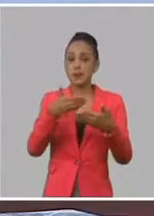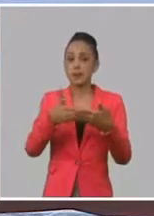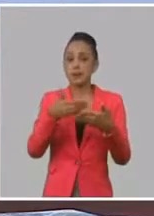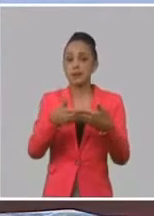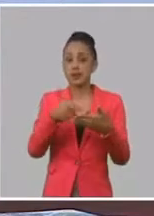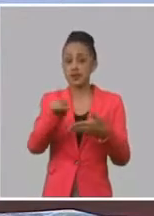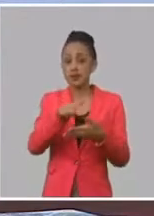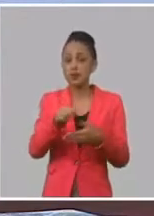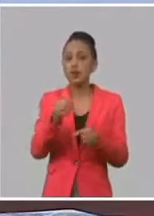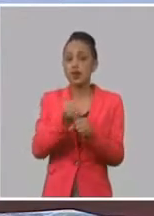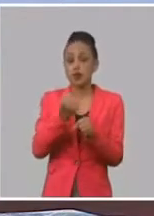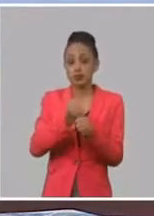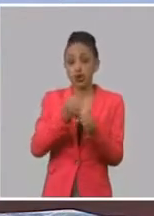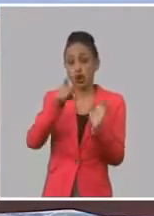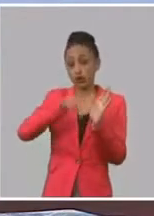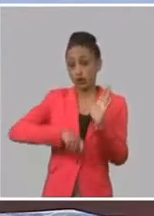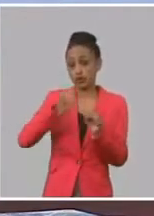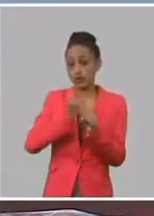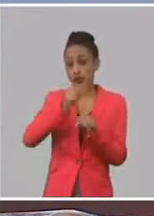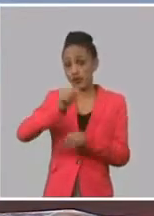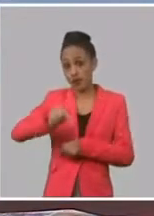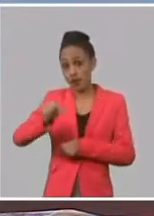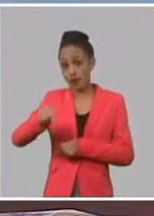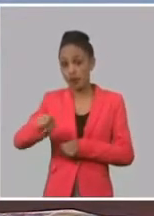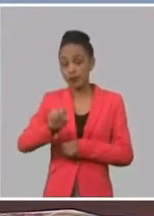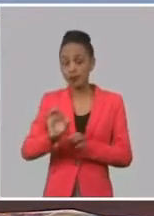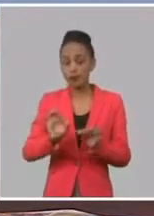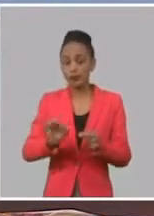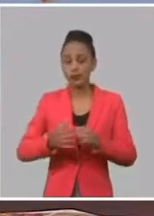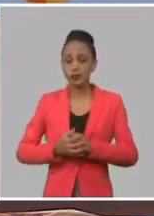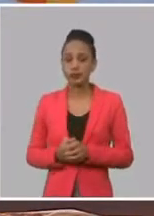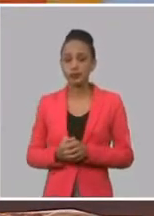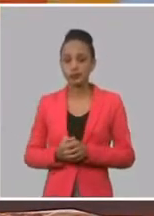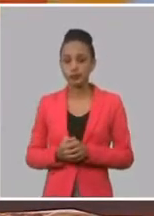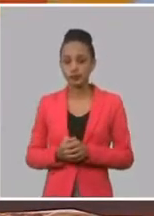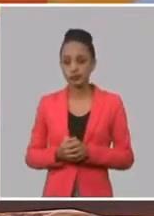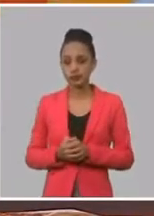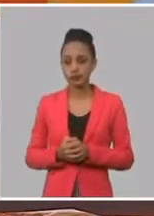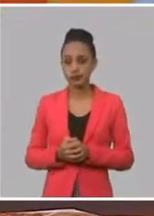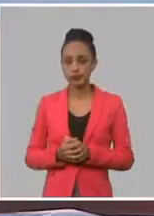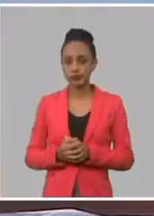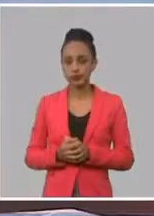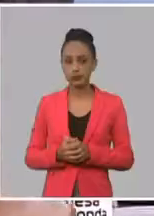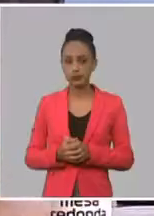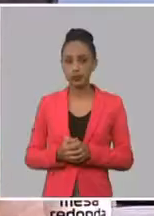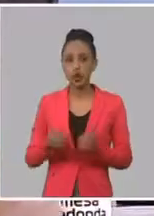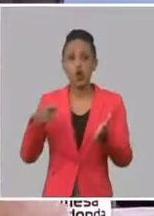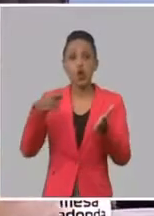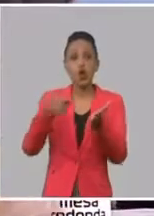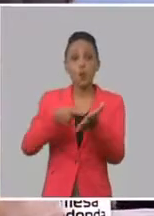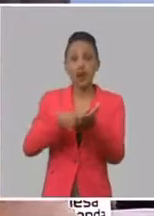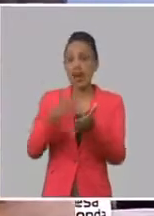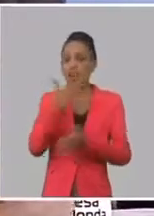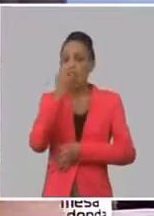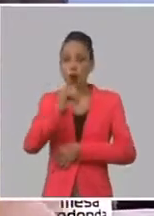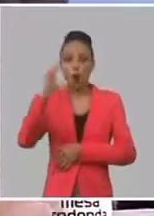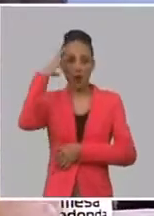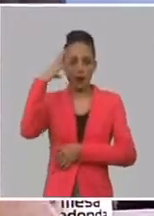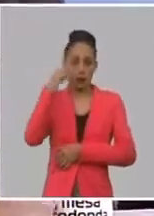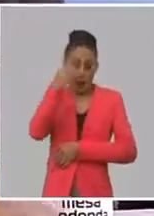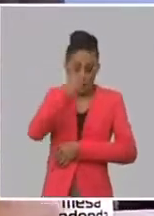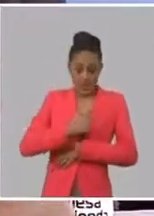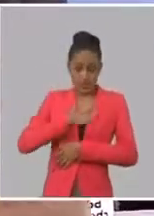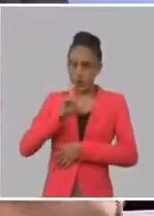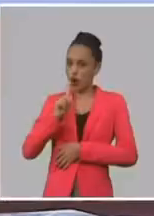por todo el personal que tienen que es beneficiario de la seguridad social lo paga la entidad lo paga la que lo paga la entidad no lo paga la